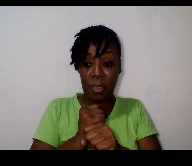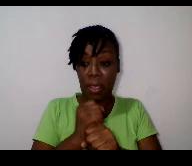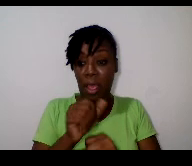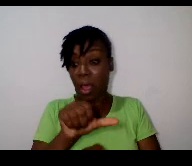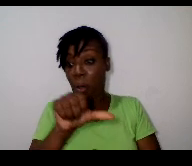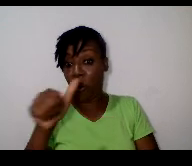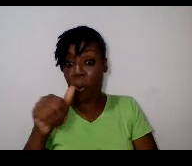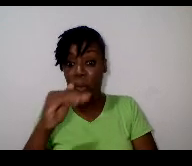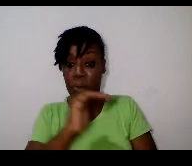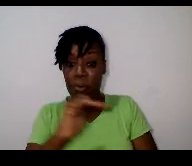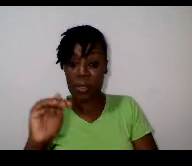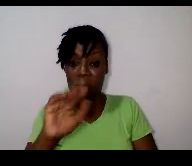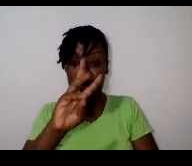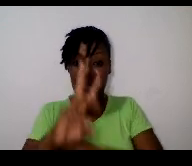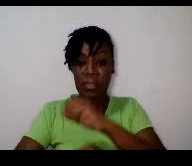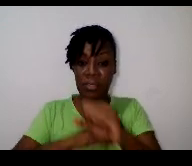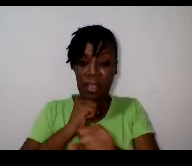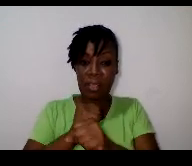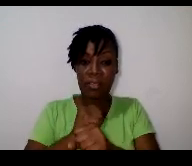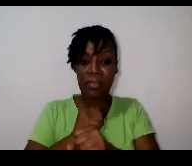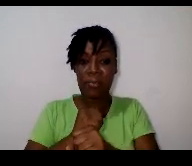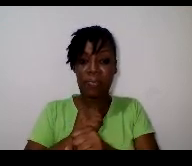uno de 12. Entonces,